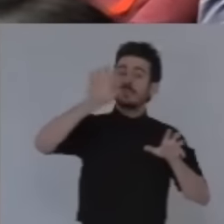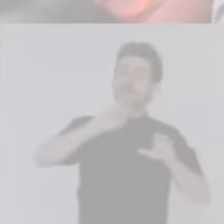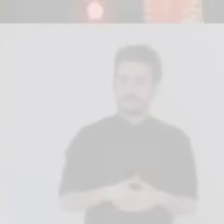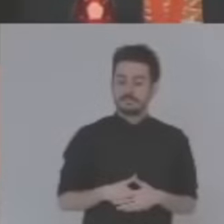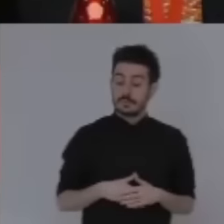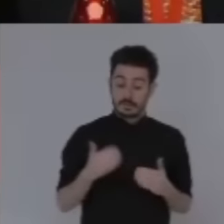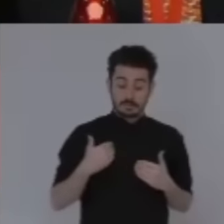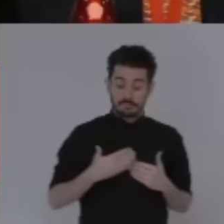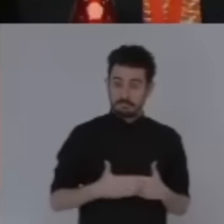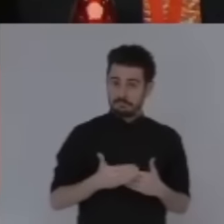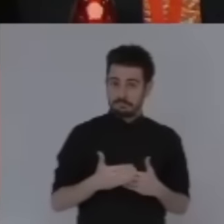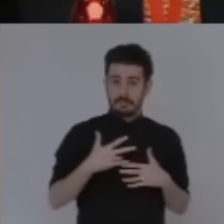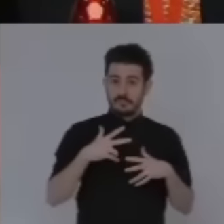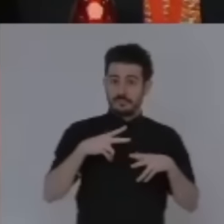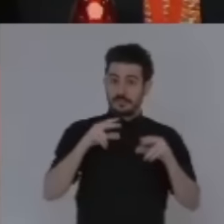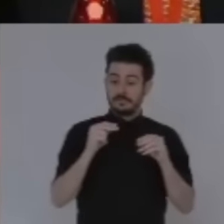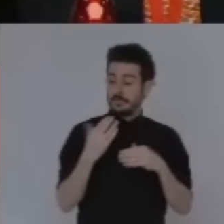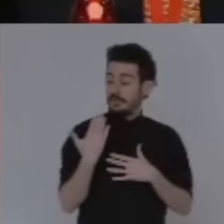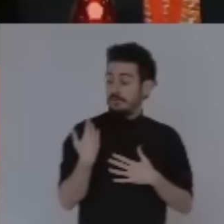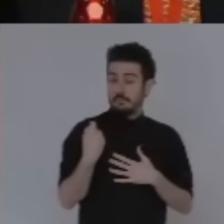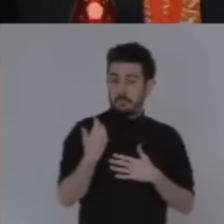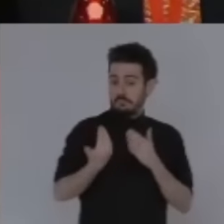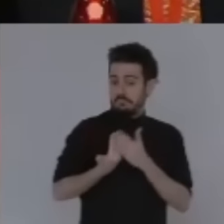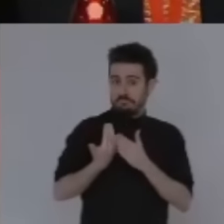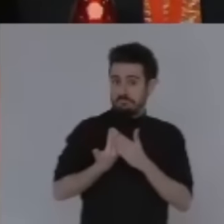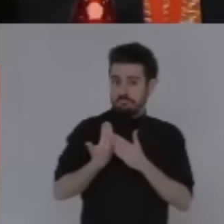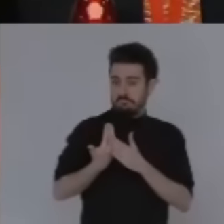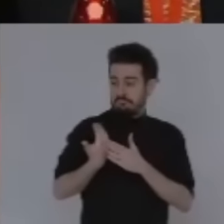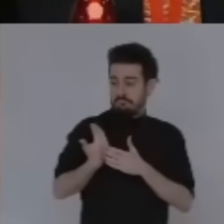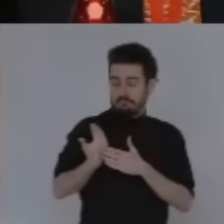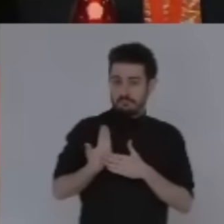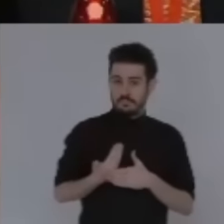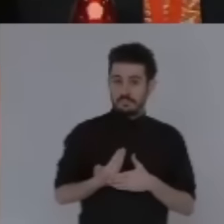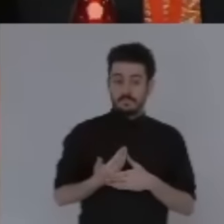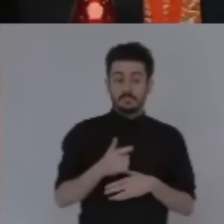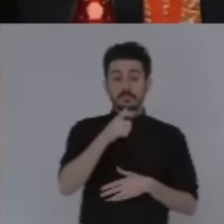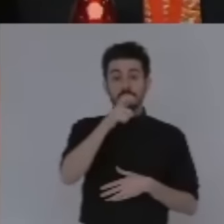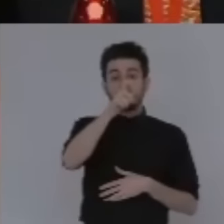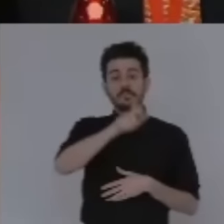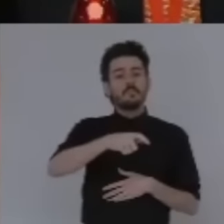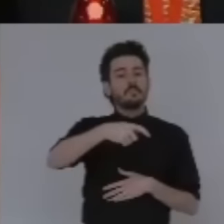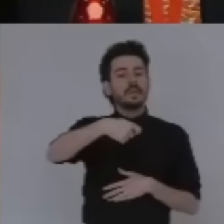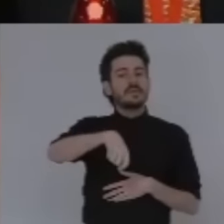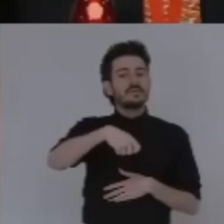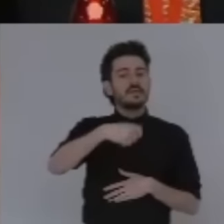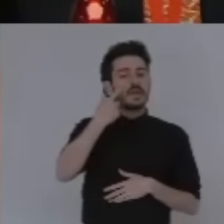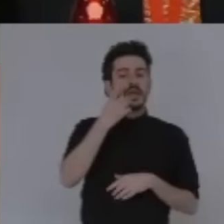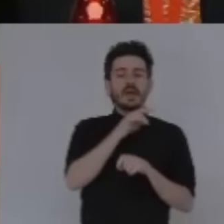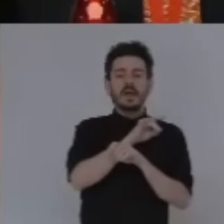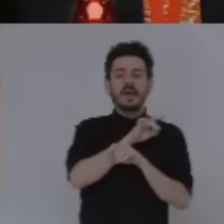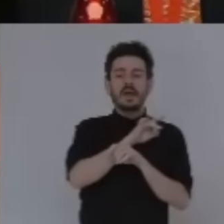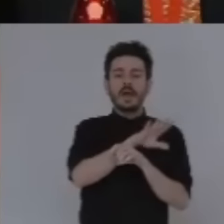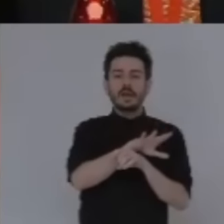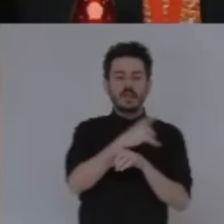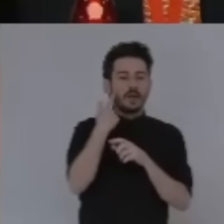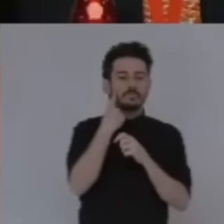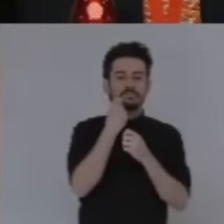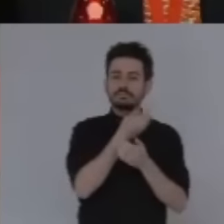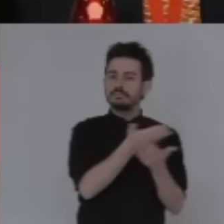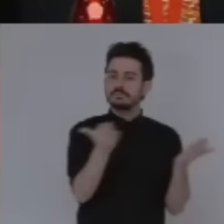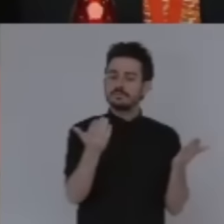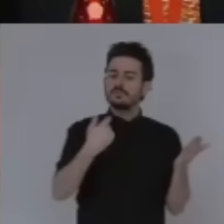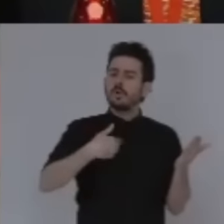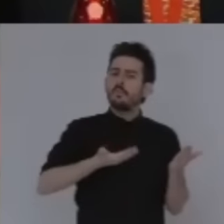Europea. Hace pocos días el presidente nos escribió una carta. Os propongo que